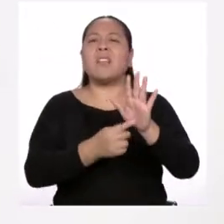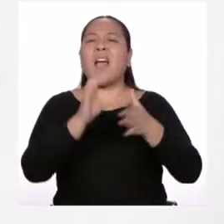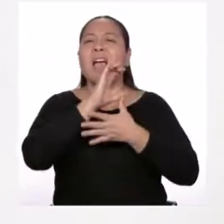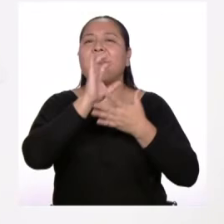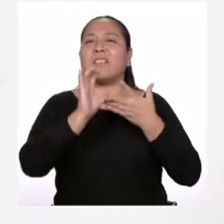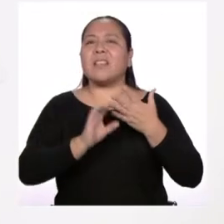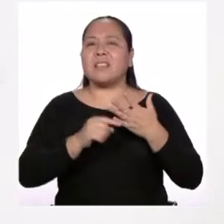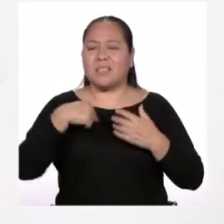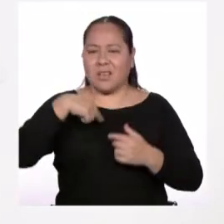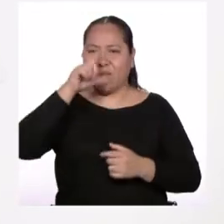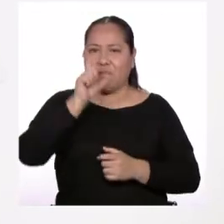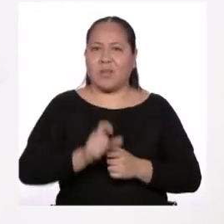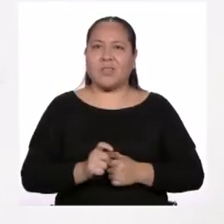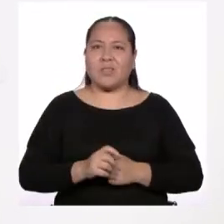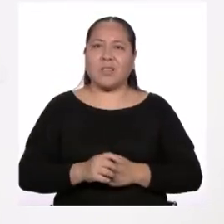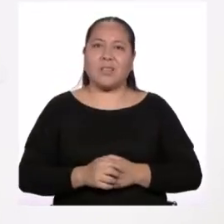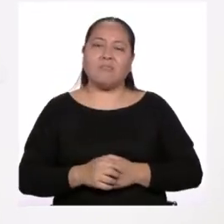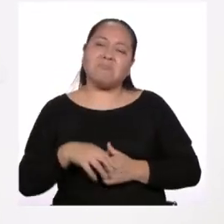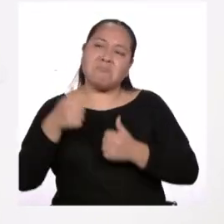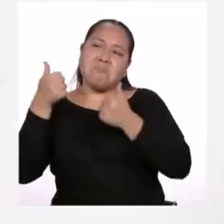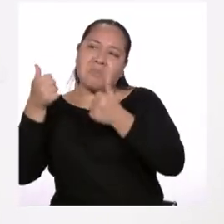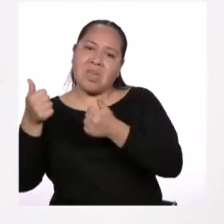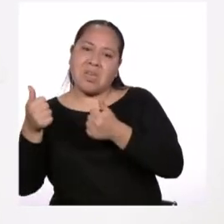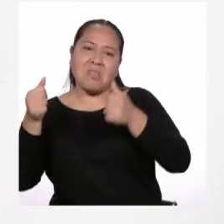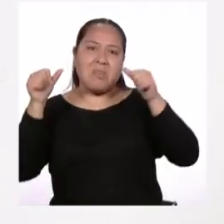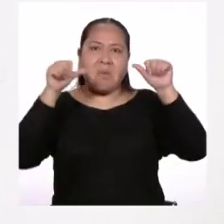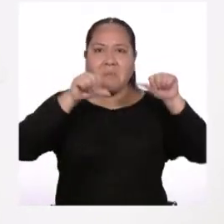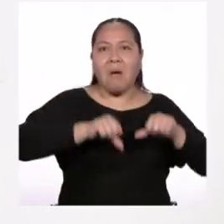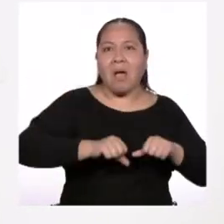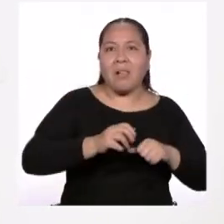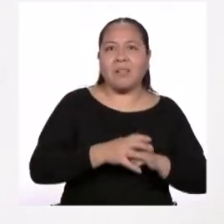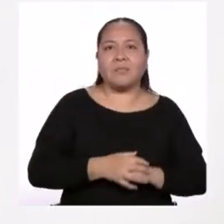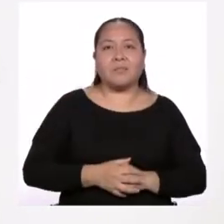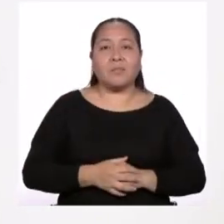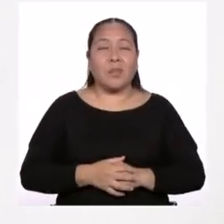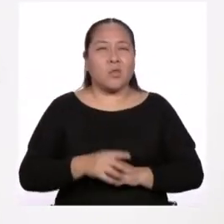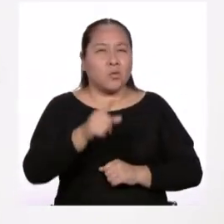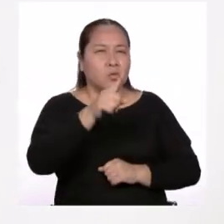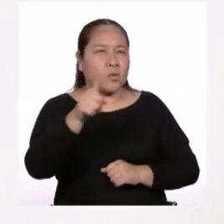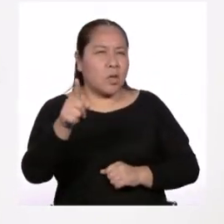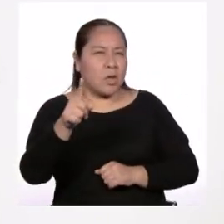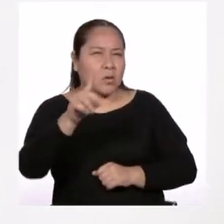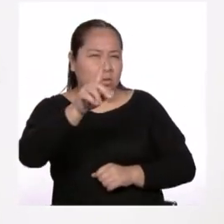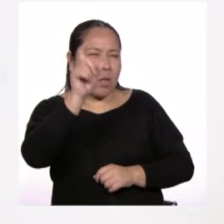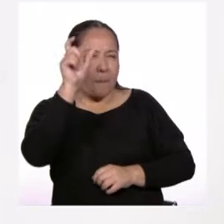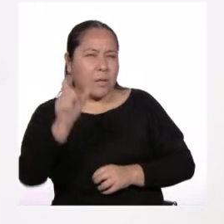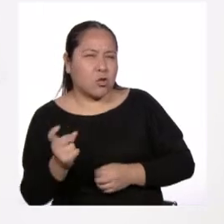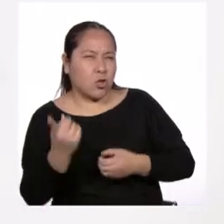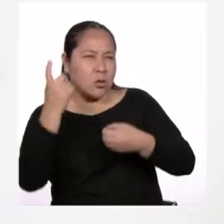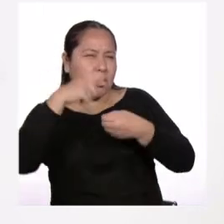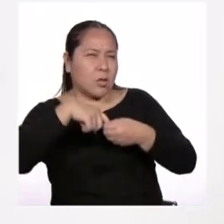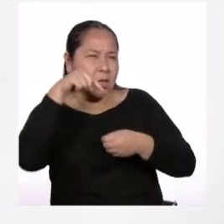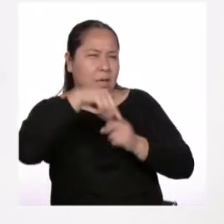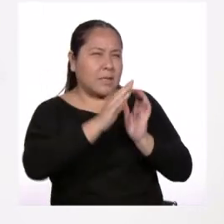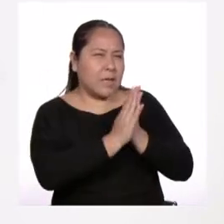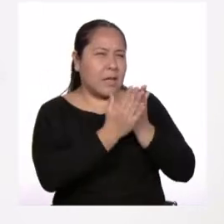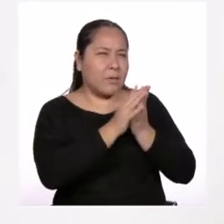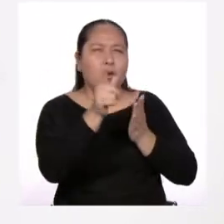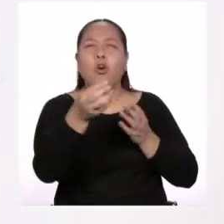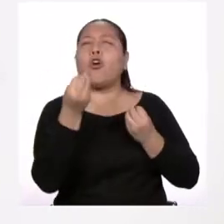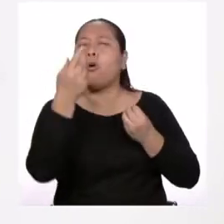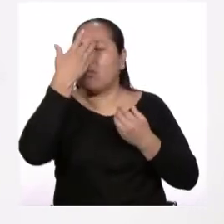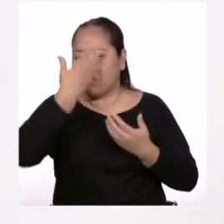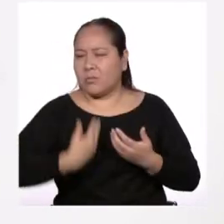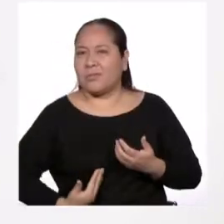humanos, con defectos y virtudes. Si ustedes fueran un personaje de esta obra, ¿cómo serían?